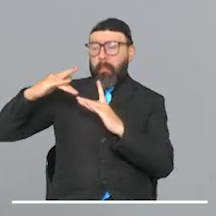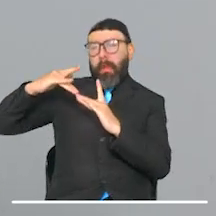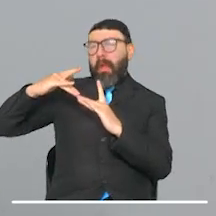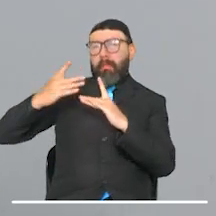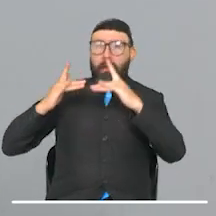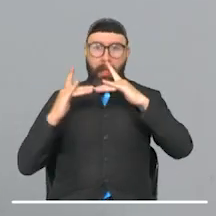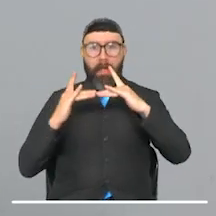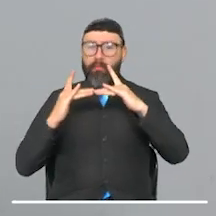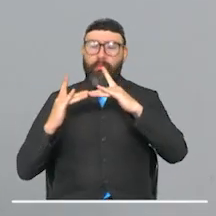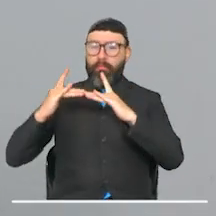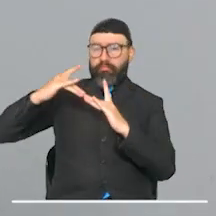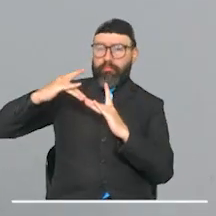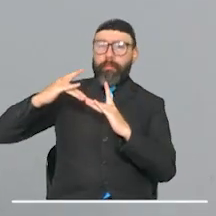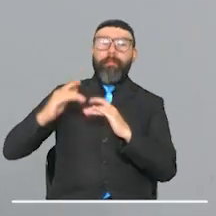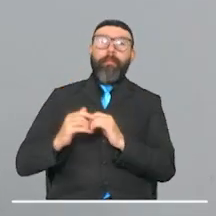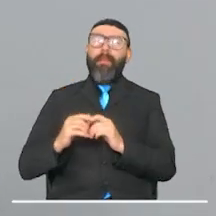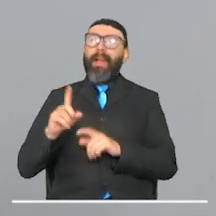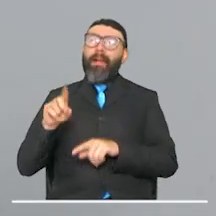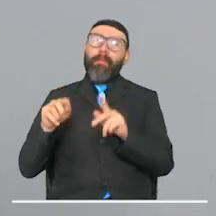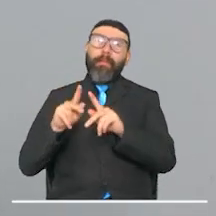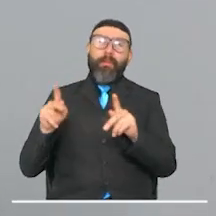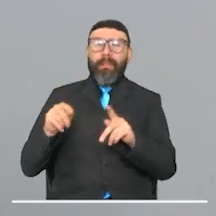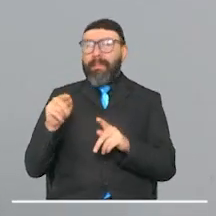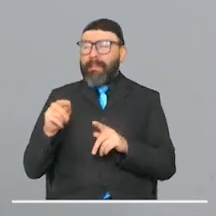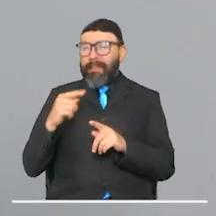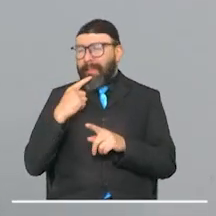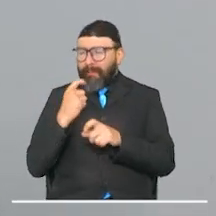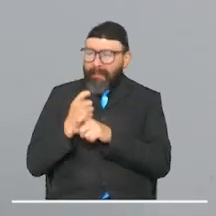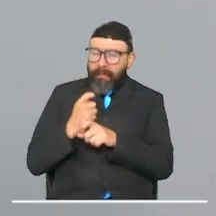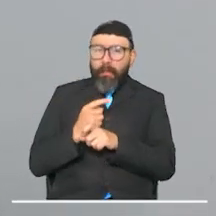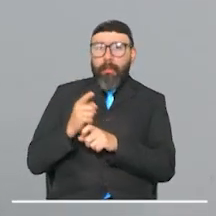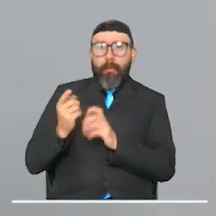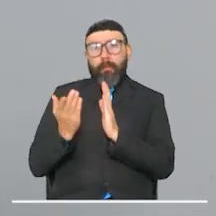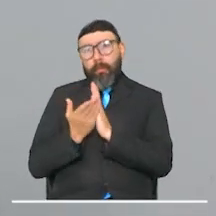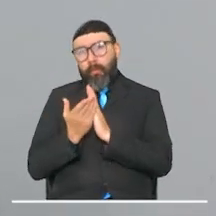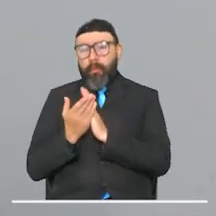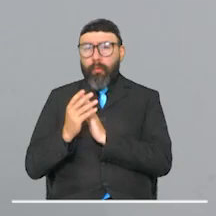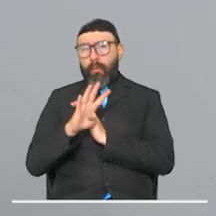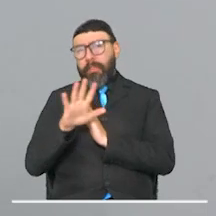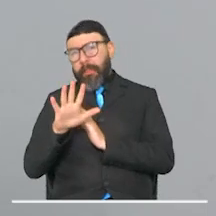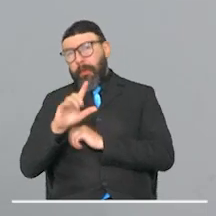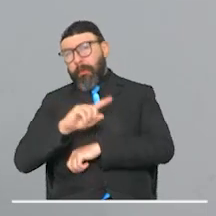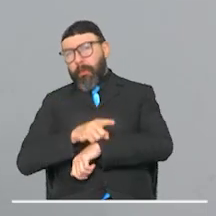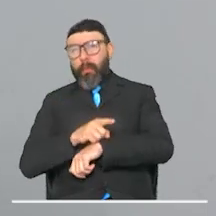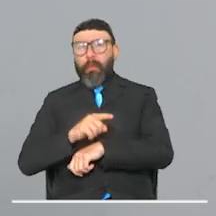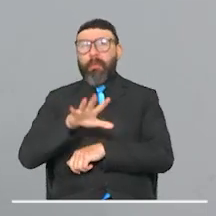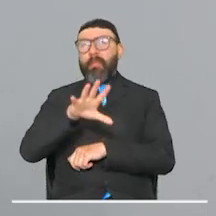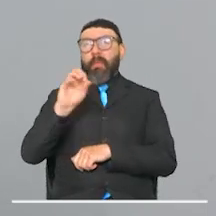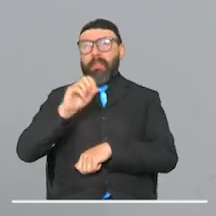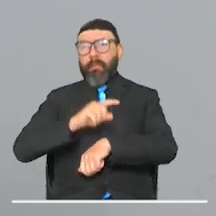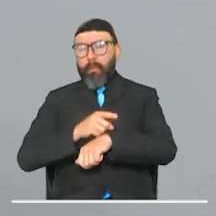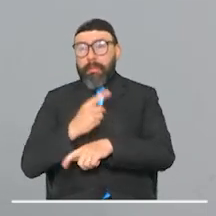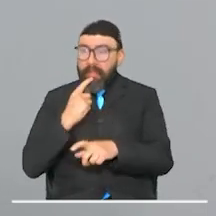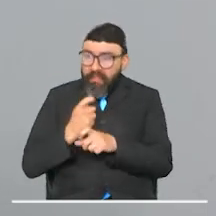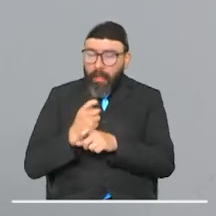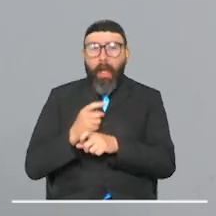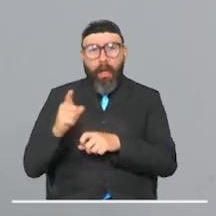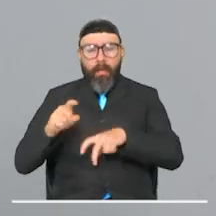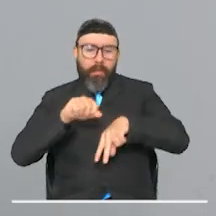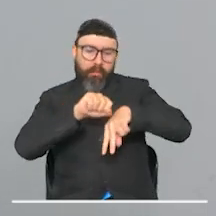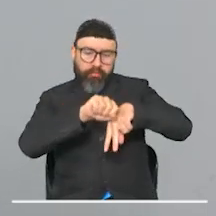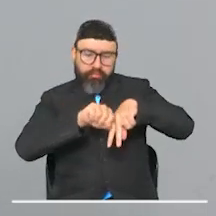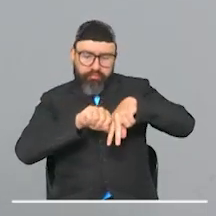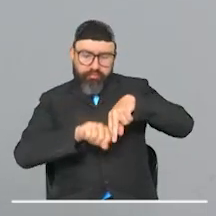ya más complicados es un estudio que puede demorar fácilmente 45 50 minutos en manos Ya expertas